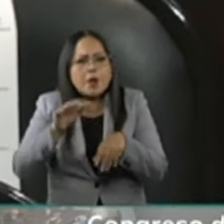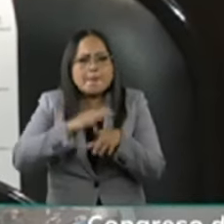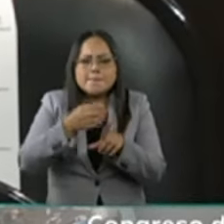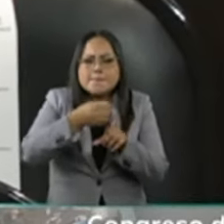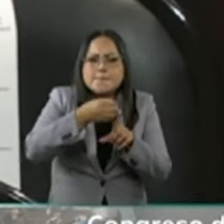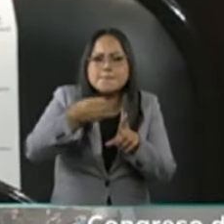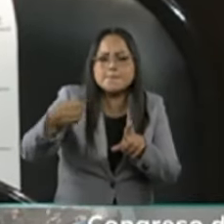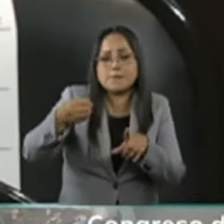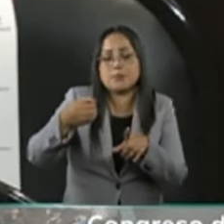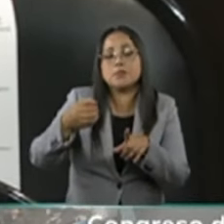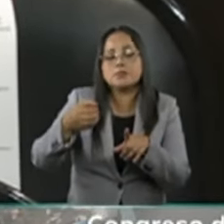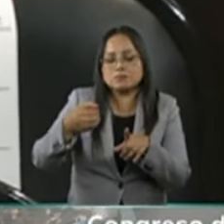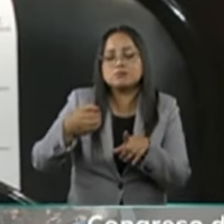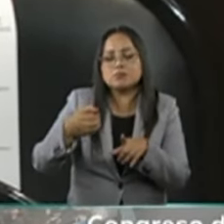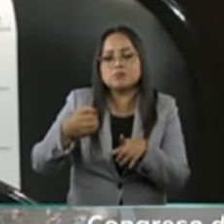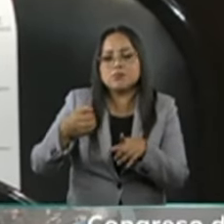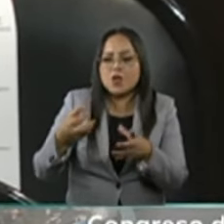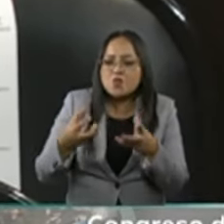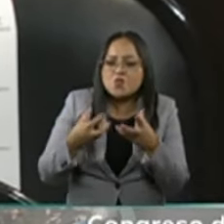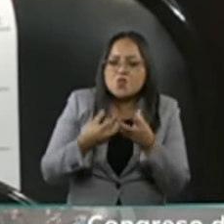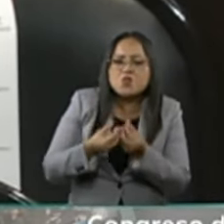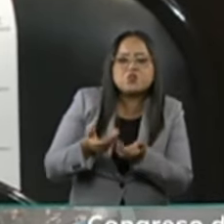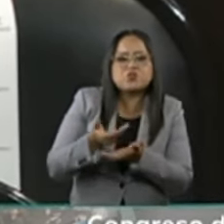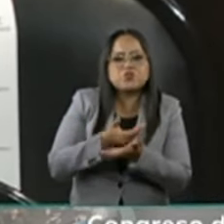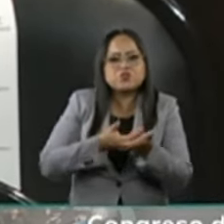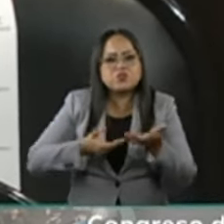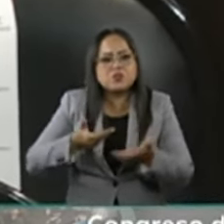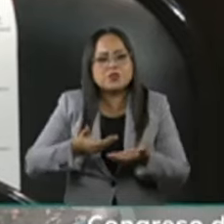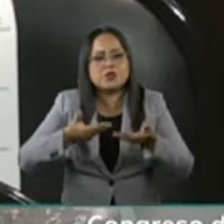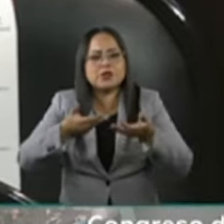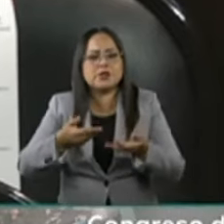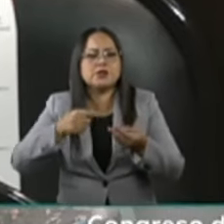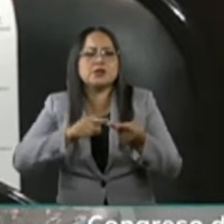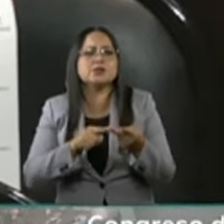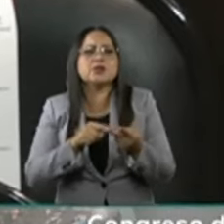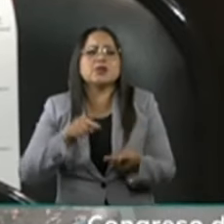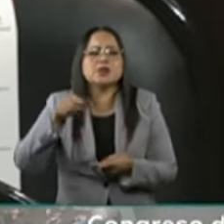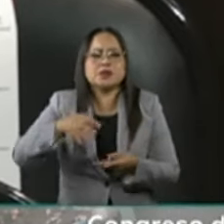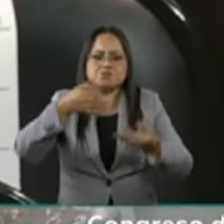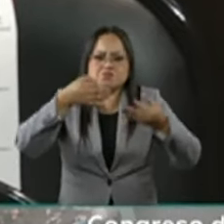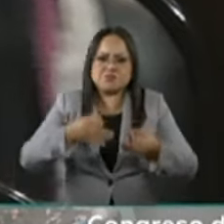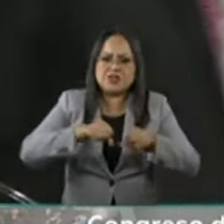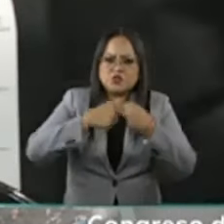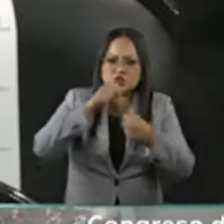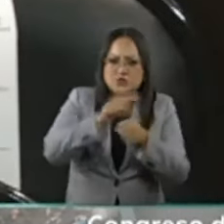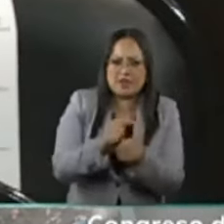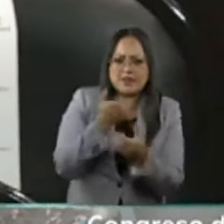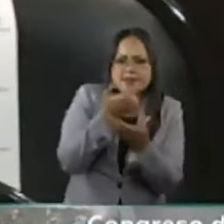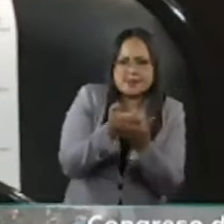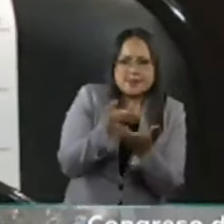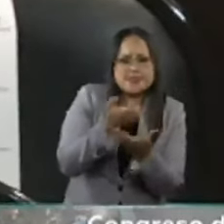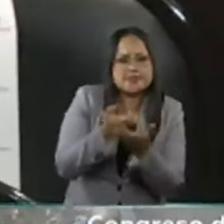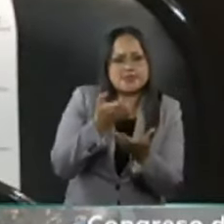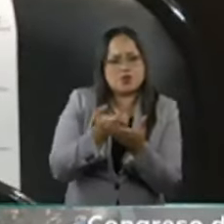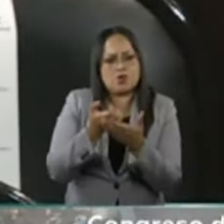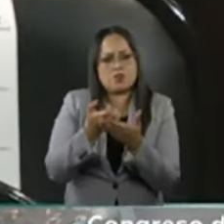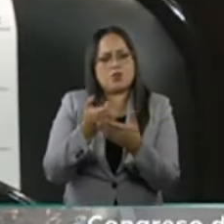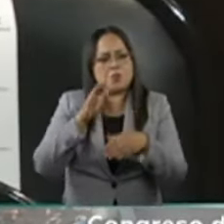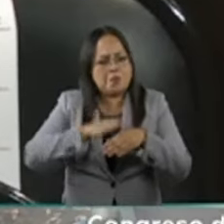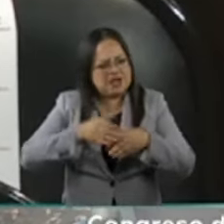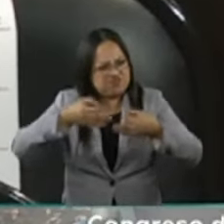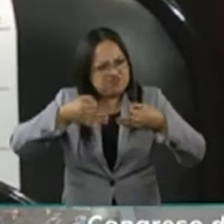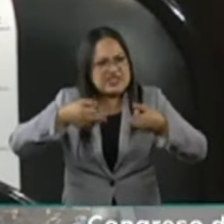armonía, combinando todos los hilos para tener un tejido social, económico e institucional más